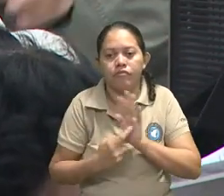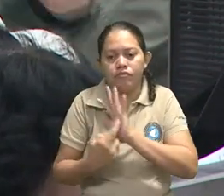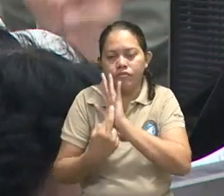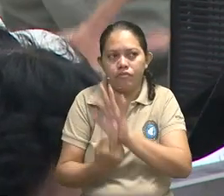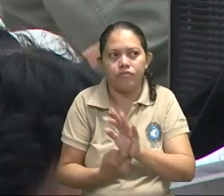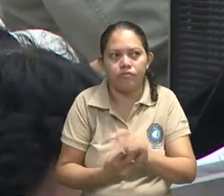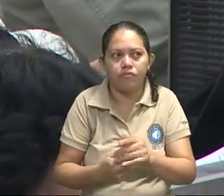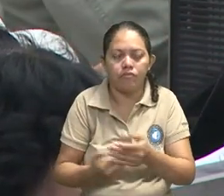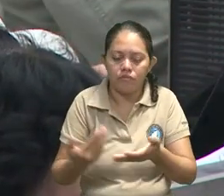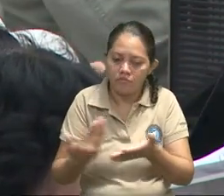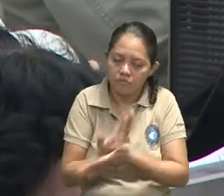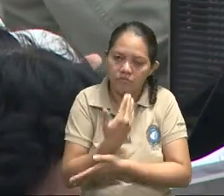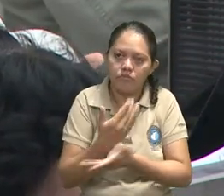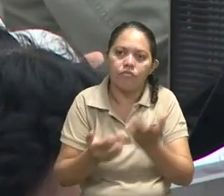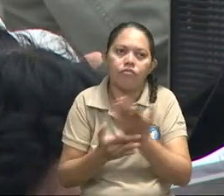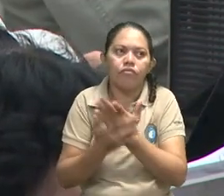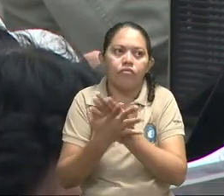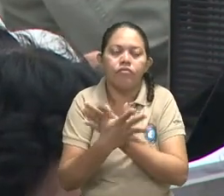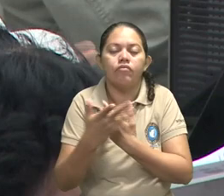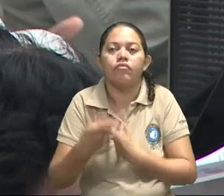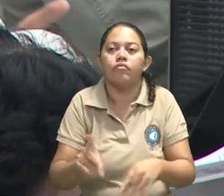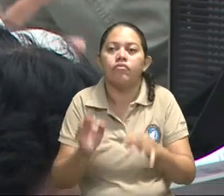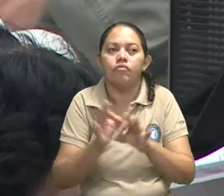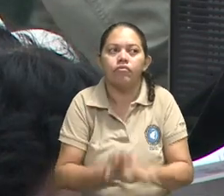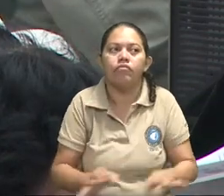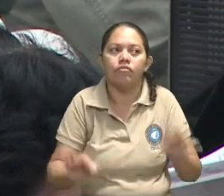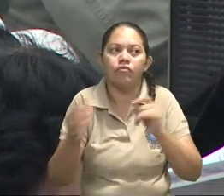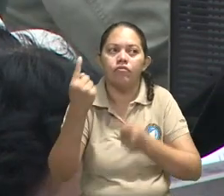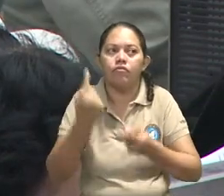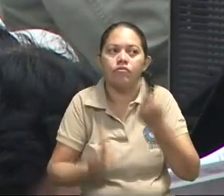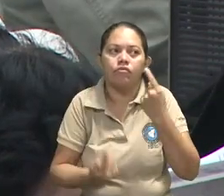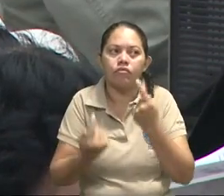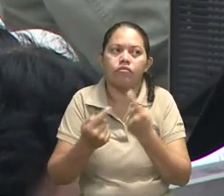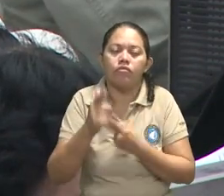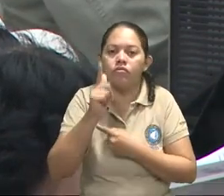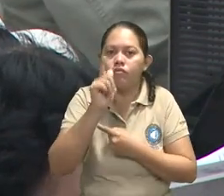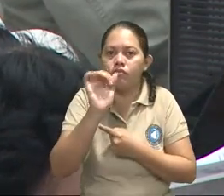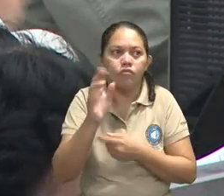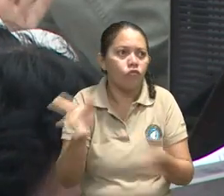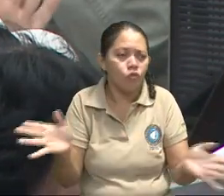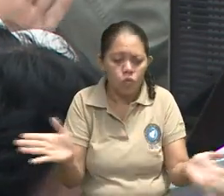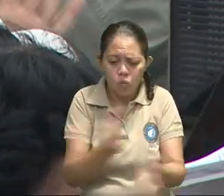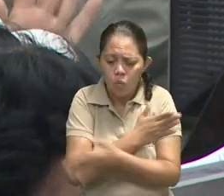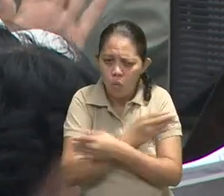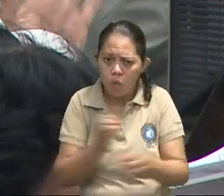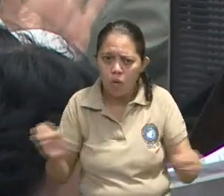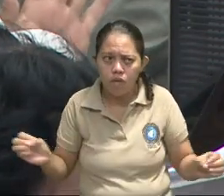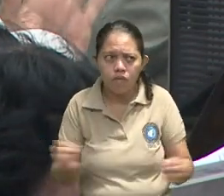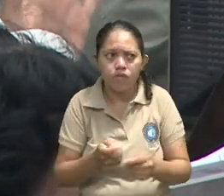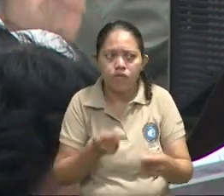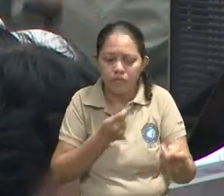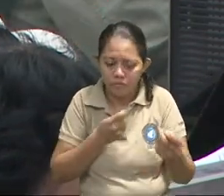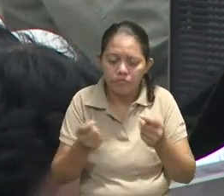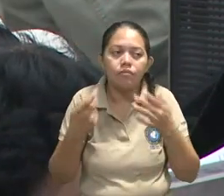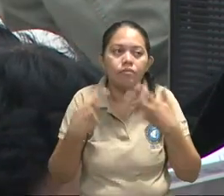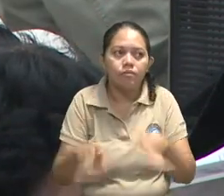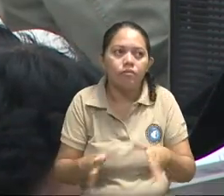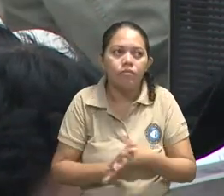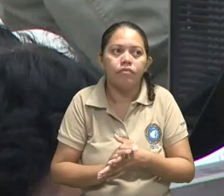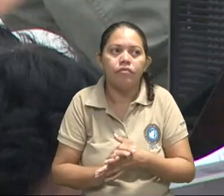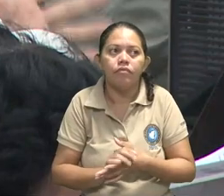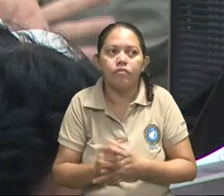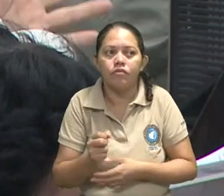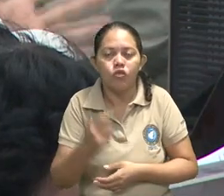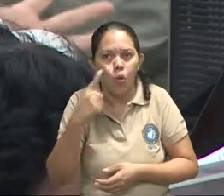con aplicaciones novedosas sobre las cuales el ente regulador no tiene ninguna regulación. Es más, que ni